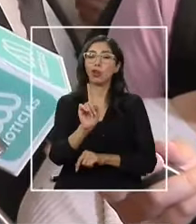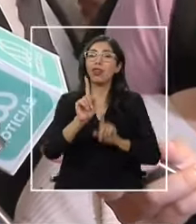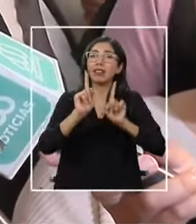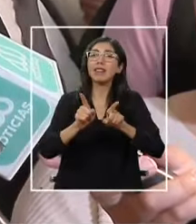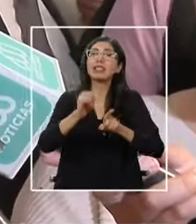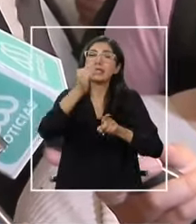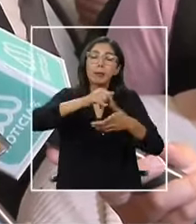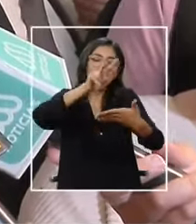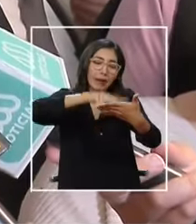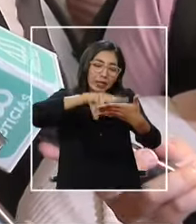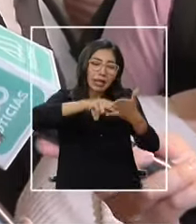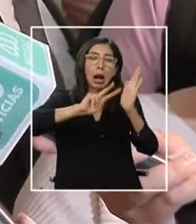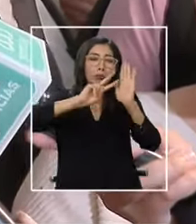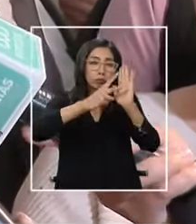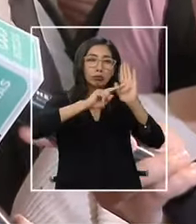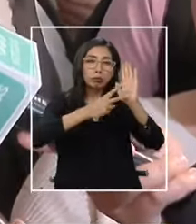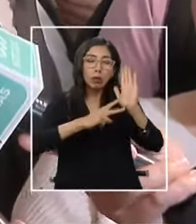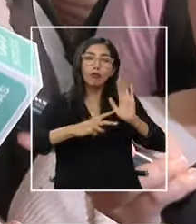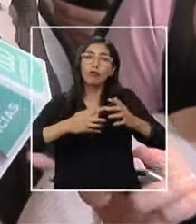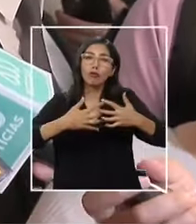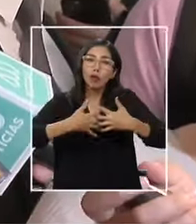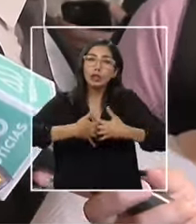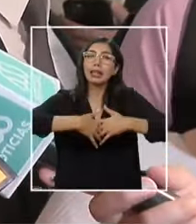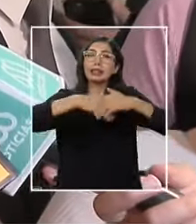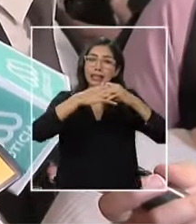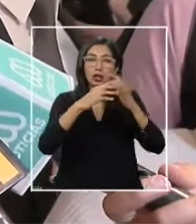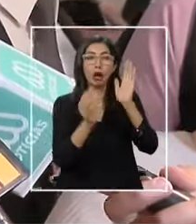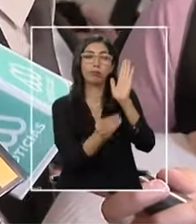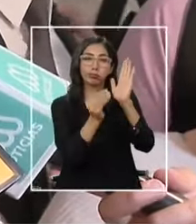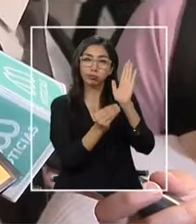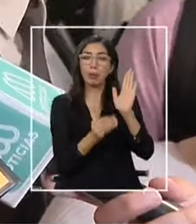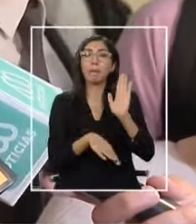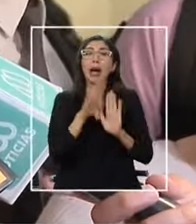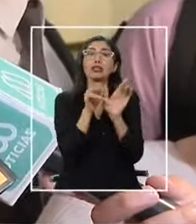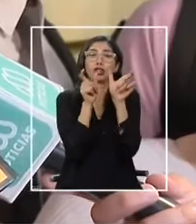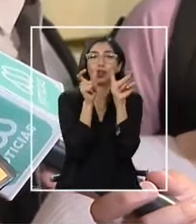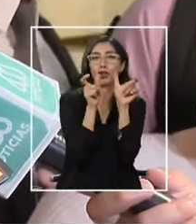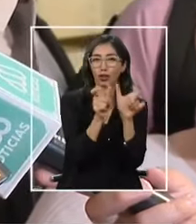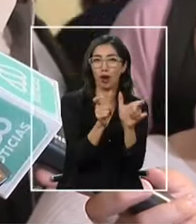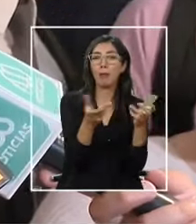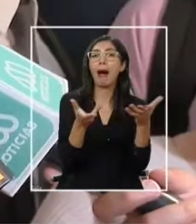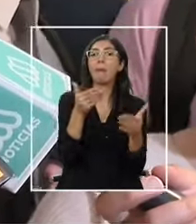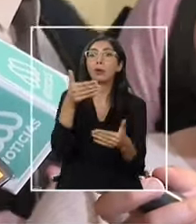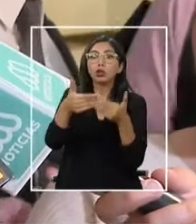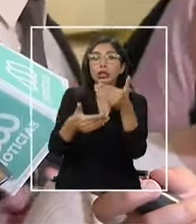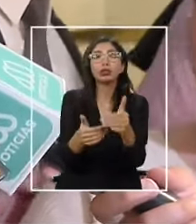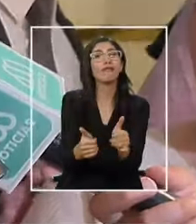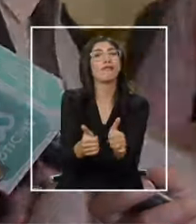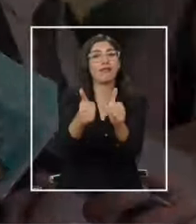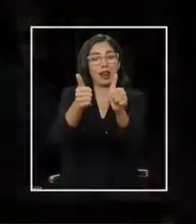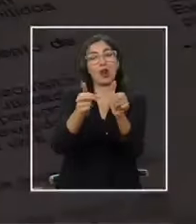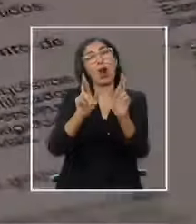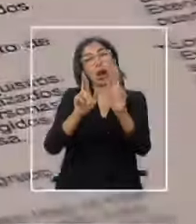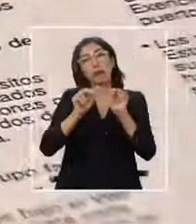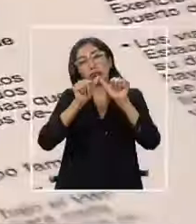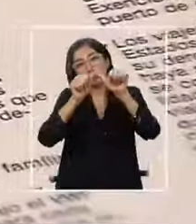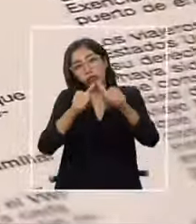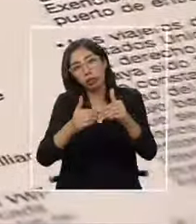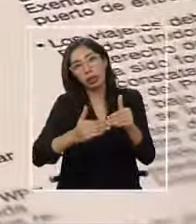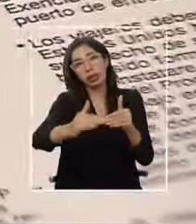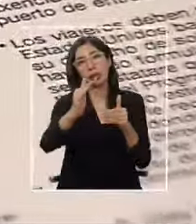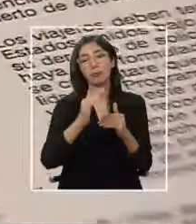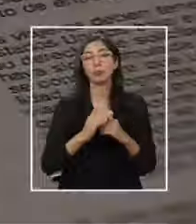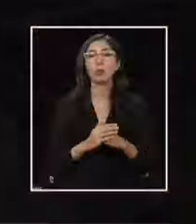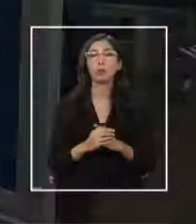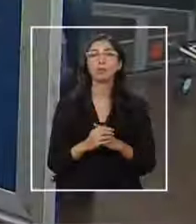permanentemente revisándose, fortaleciéndose e incrementándose las salvaguardias que tomamos para que este proceso funcione bien y se mantenga en el tiempo. Es el deseo